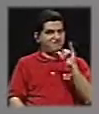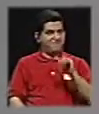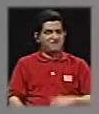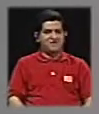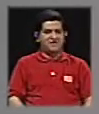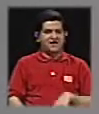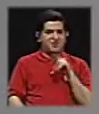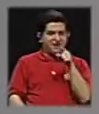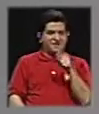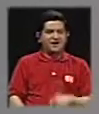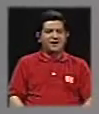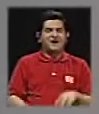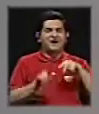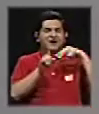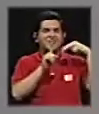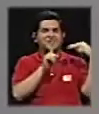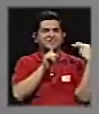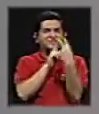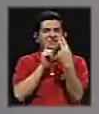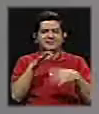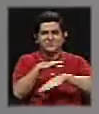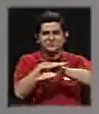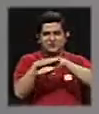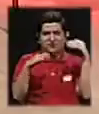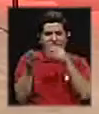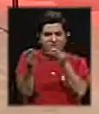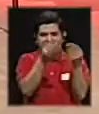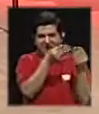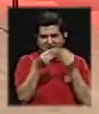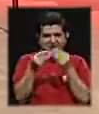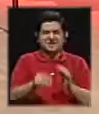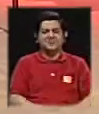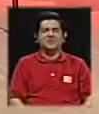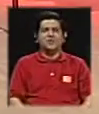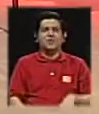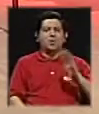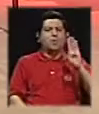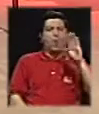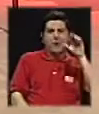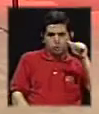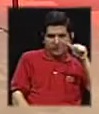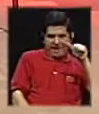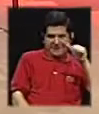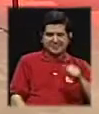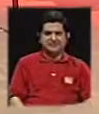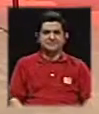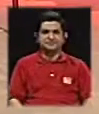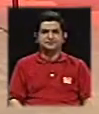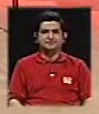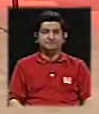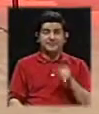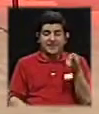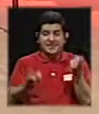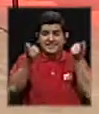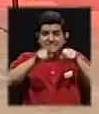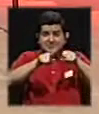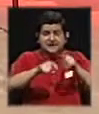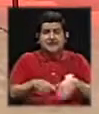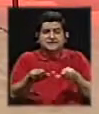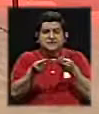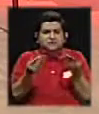juega la visión fuera de los territorios en Buenos Aires, cómo se